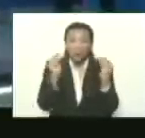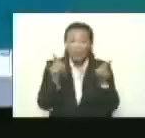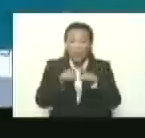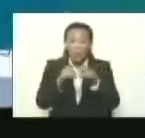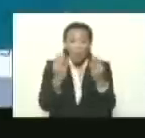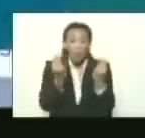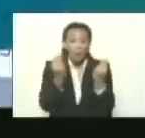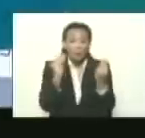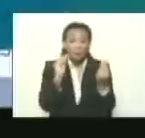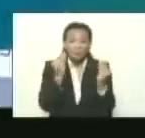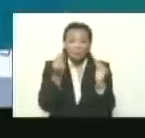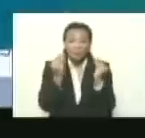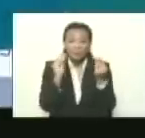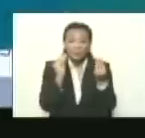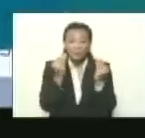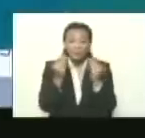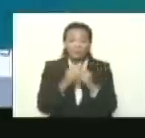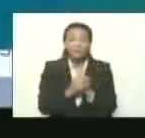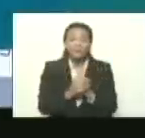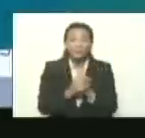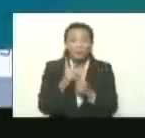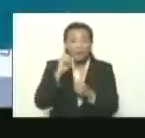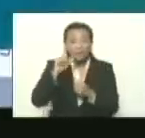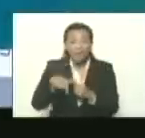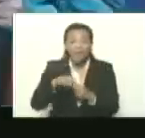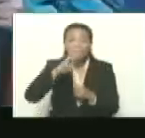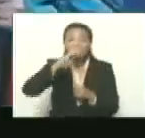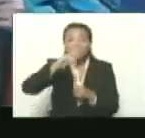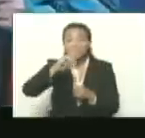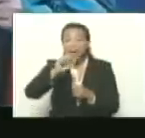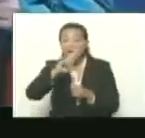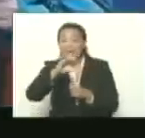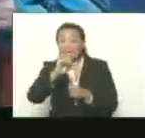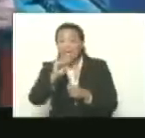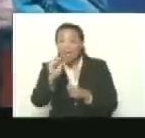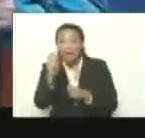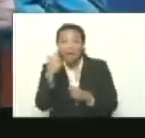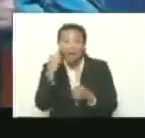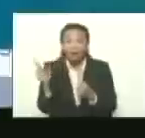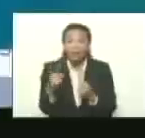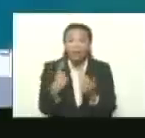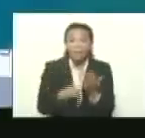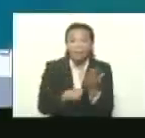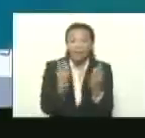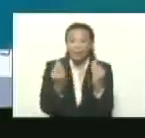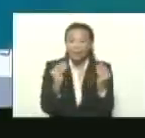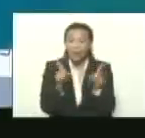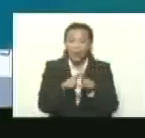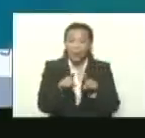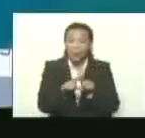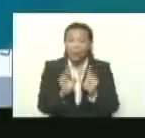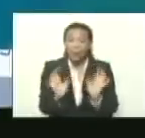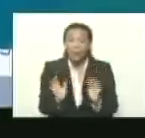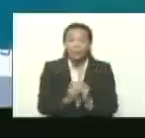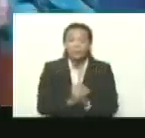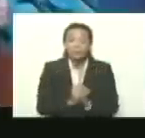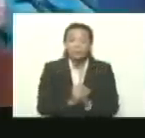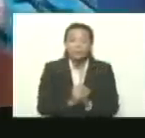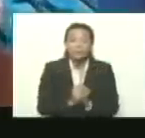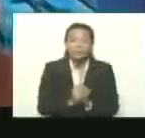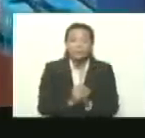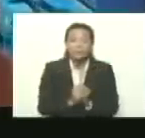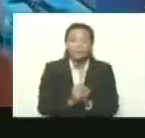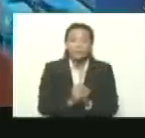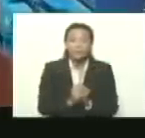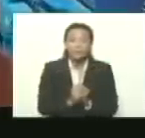míralas. ¿Ah? Y María Daniela Contreras, hermana gemela, María Fernanda y